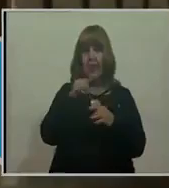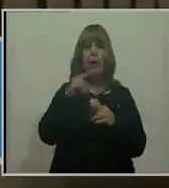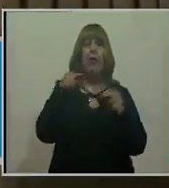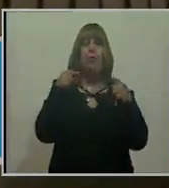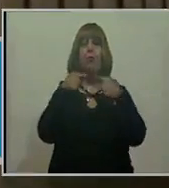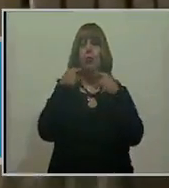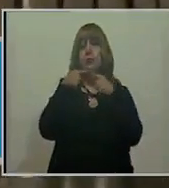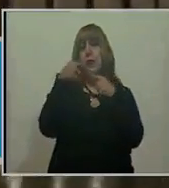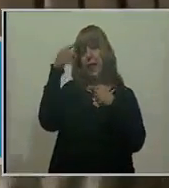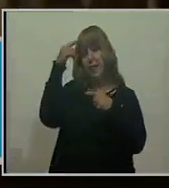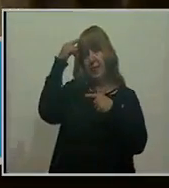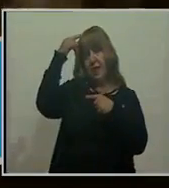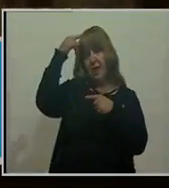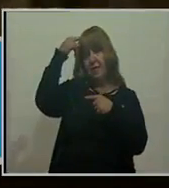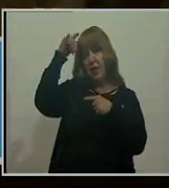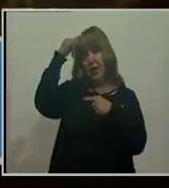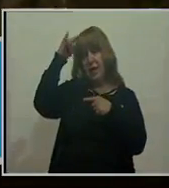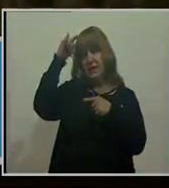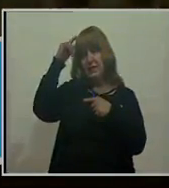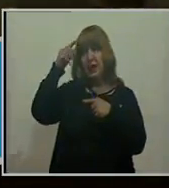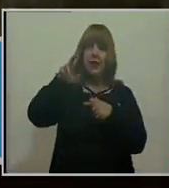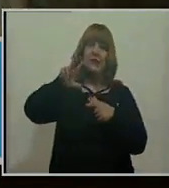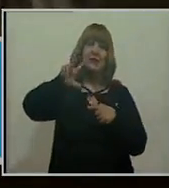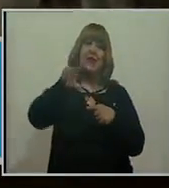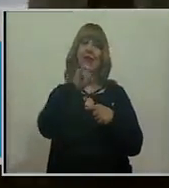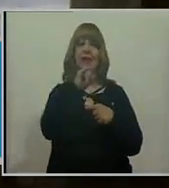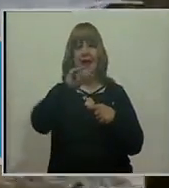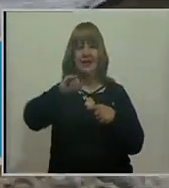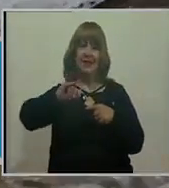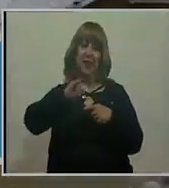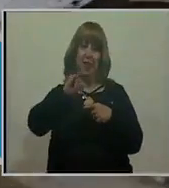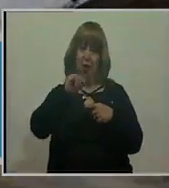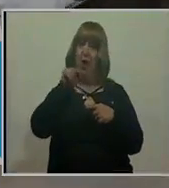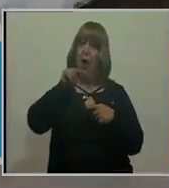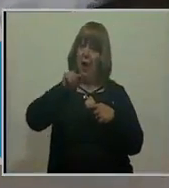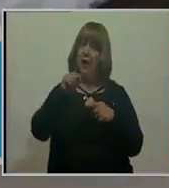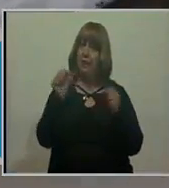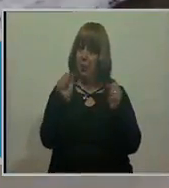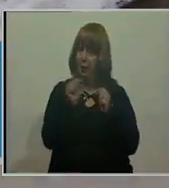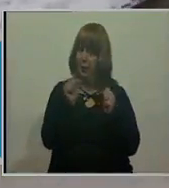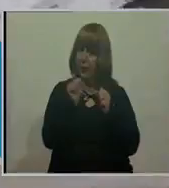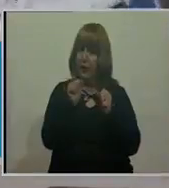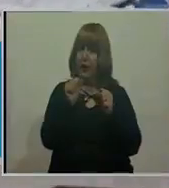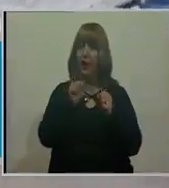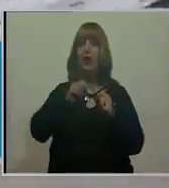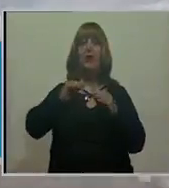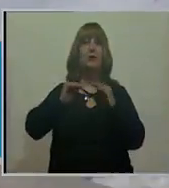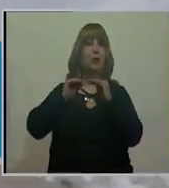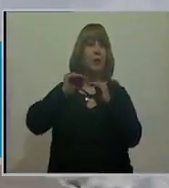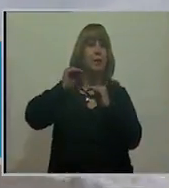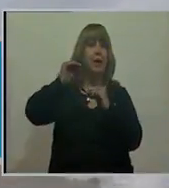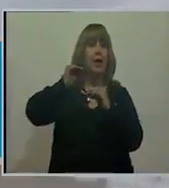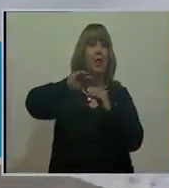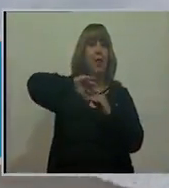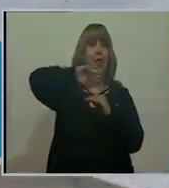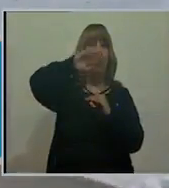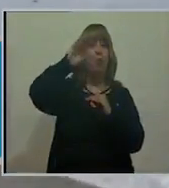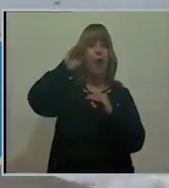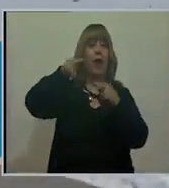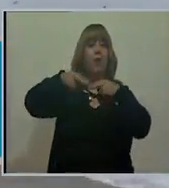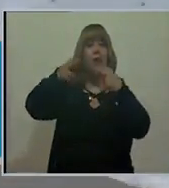En Punta de Vacas, 3 grados bajo cero, ya un poquito más frío, ¿eh? Y si seguimos subiendo, llegamos a Puente del